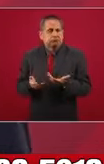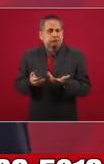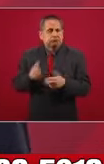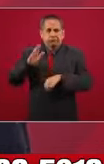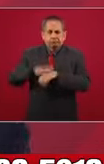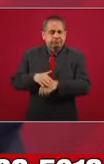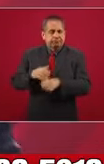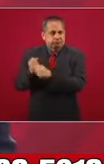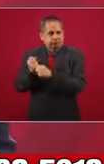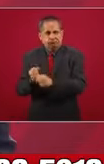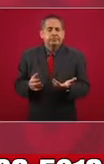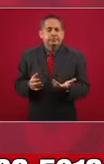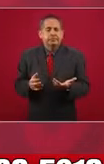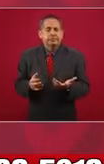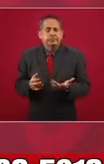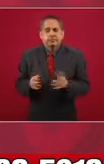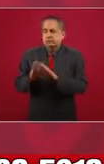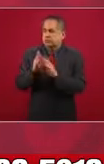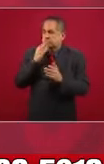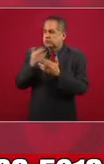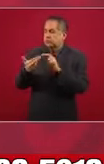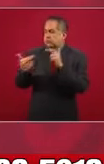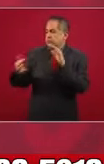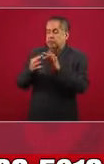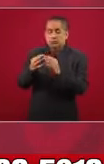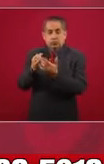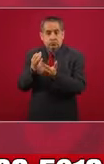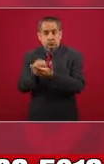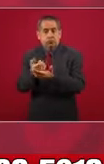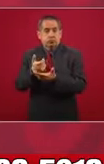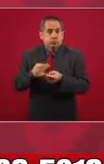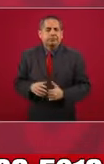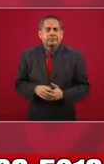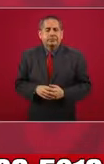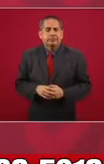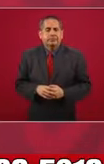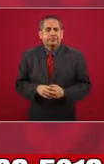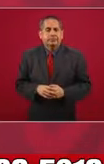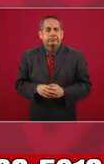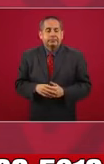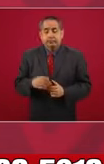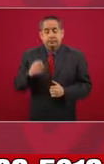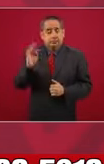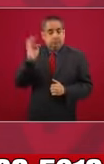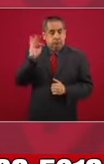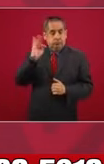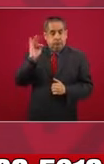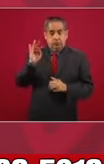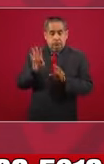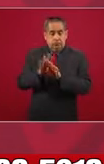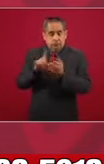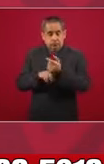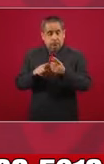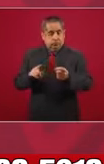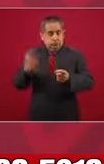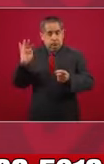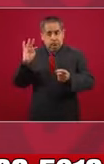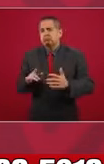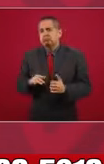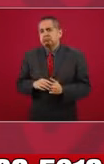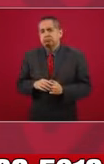afianzar la relación económica comercial. Si fuese un